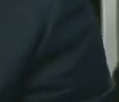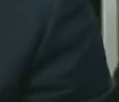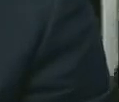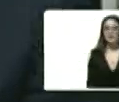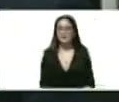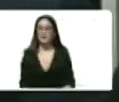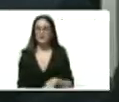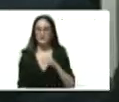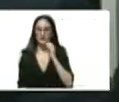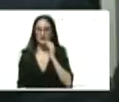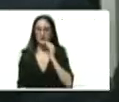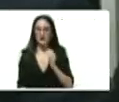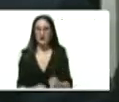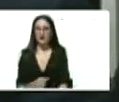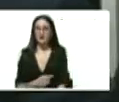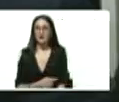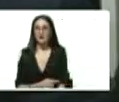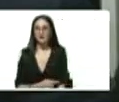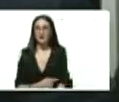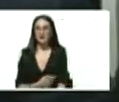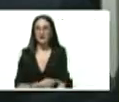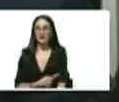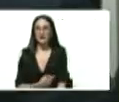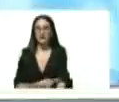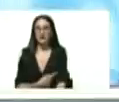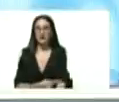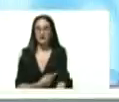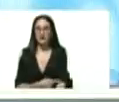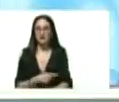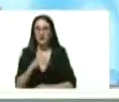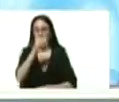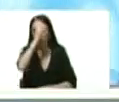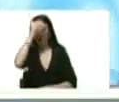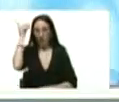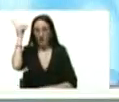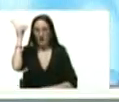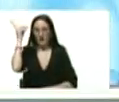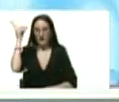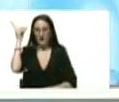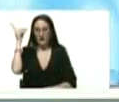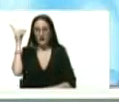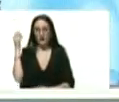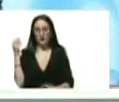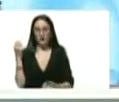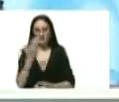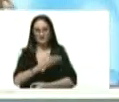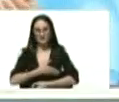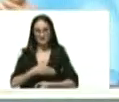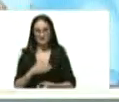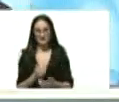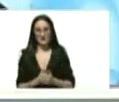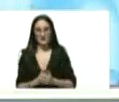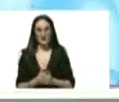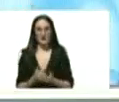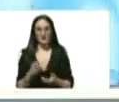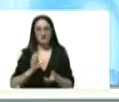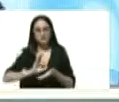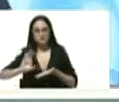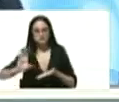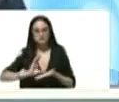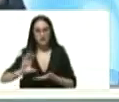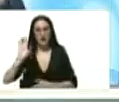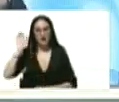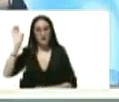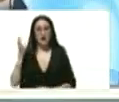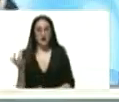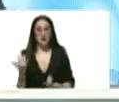escucha. ¿Qué ha hecho Europa durante 70 años? Financiar el estado de bienestar social que tuvieron en